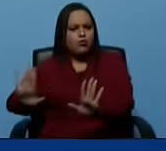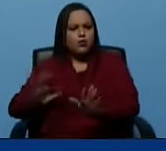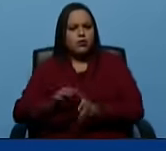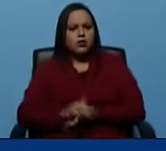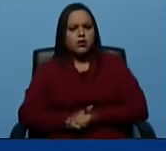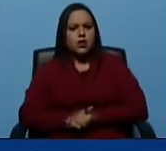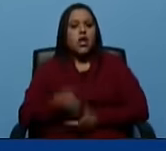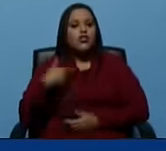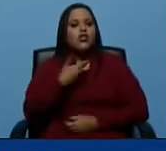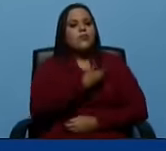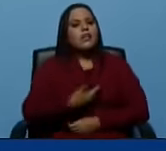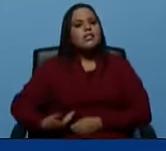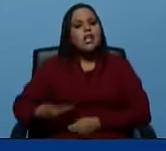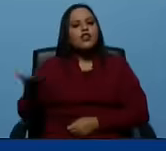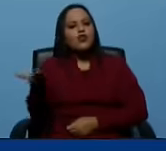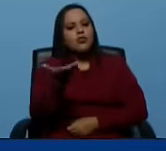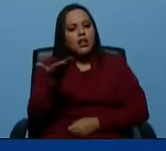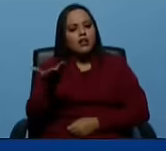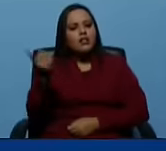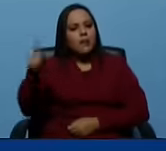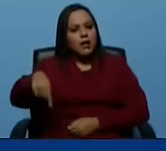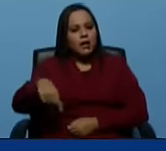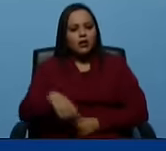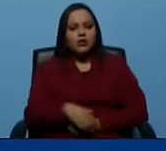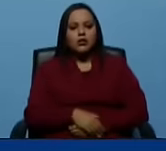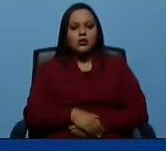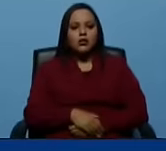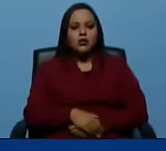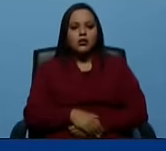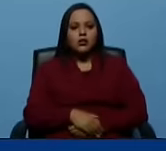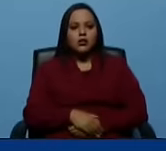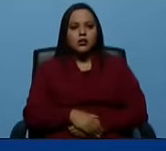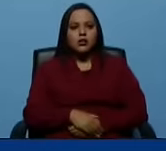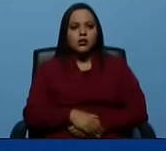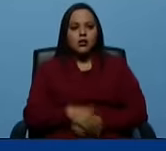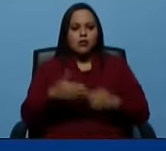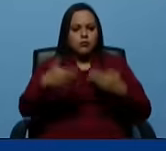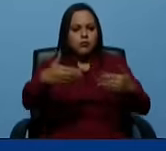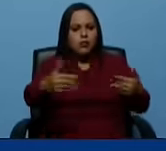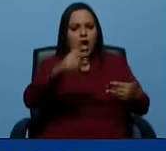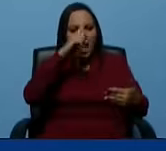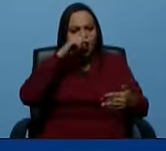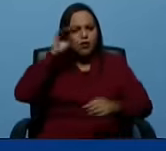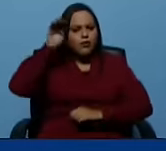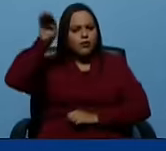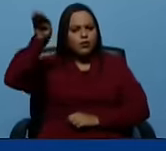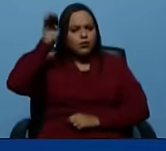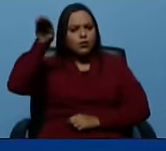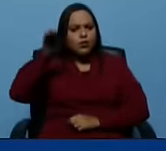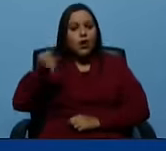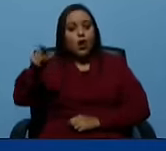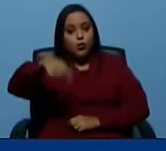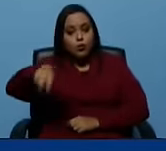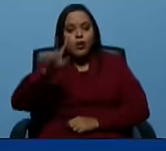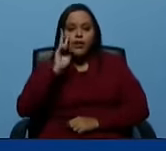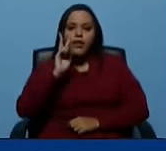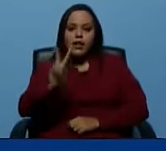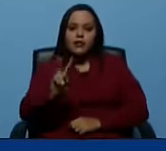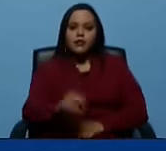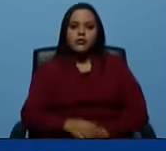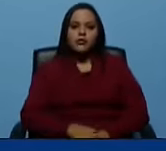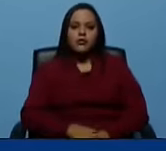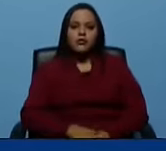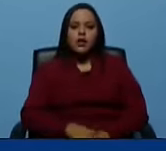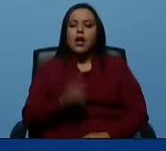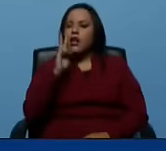soy presidente de ustedes. Y en el transcurso de los años que están por venir, ustedes lo